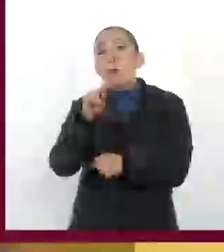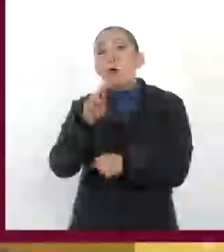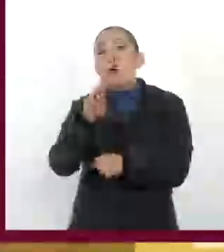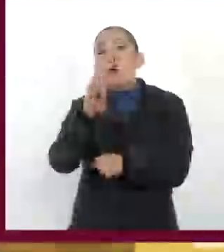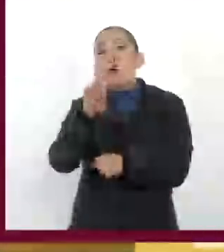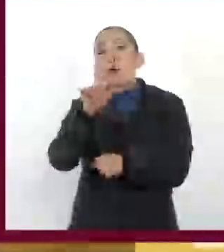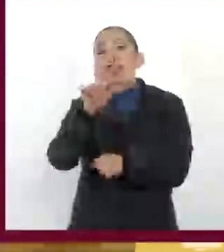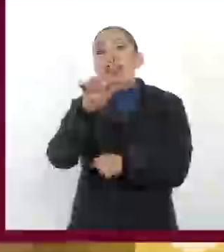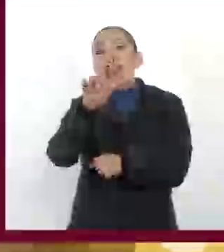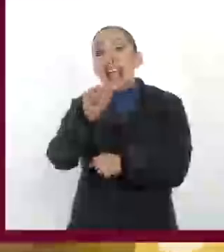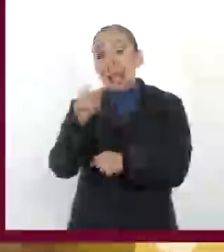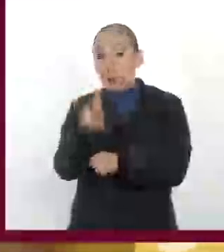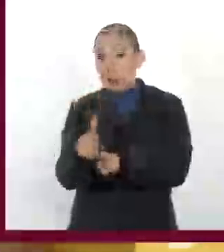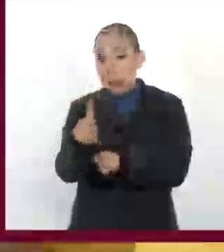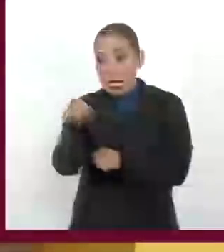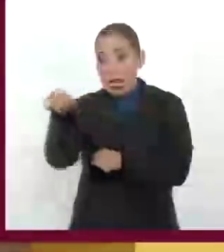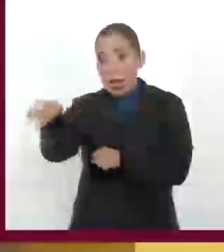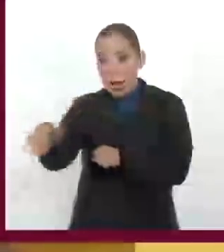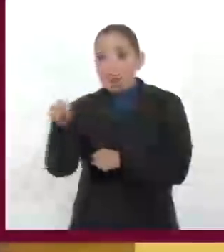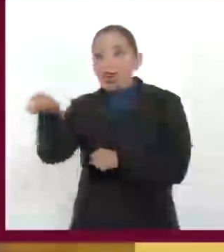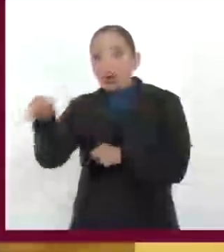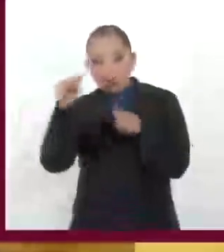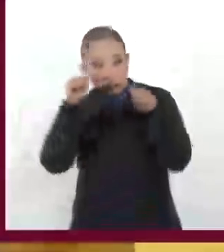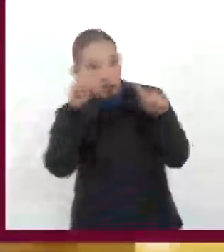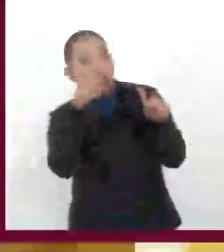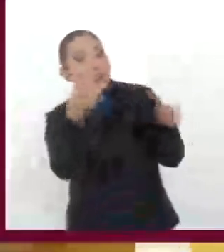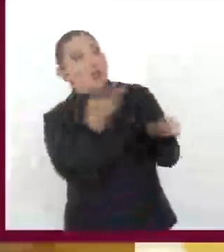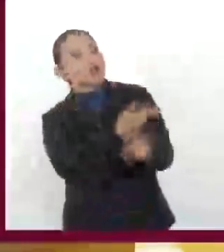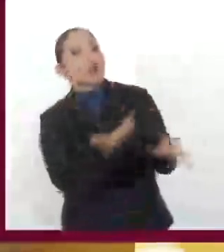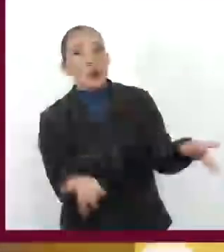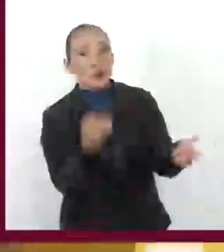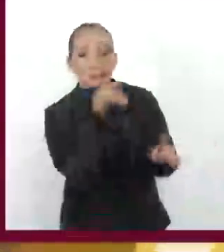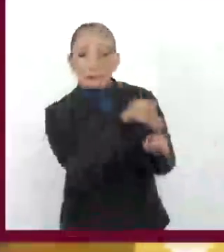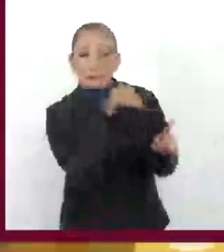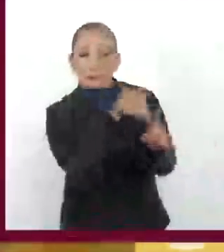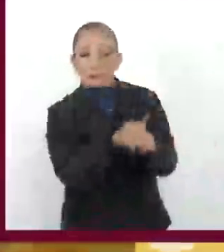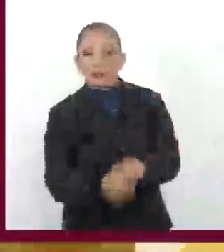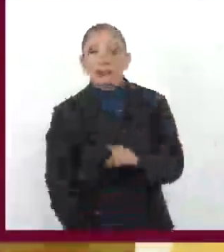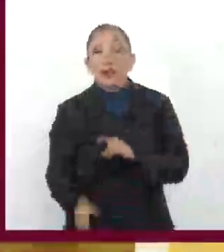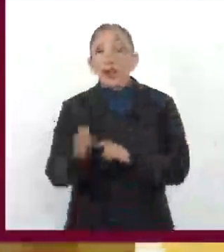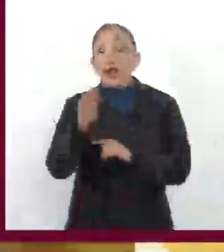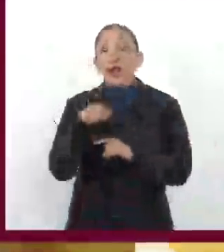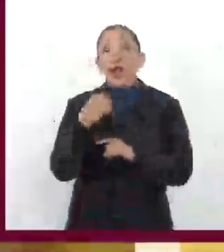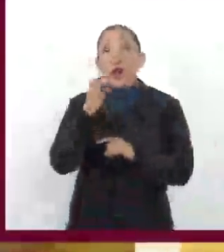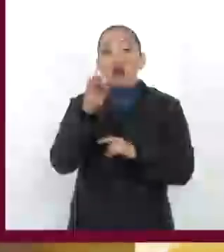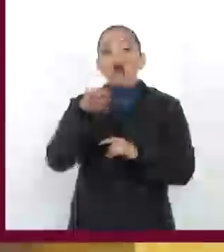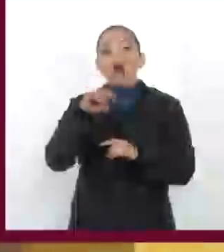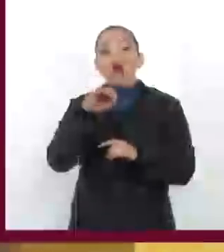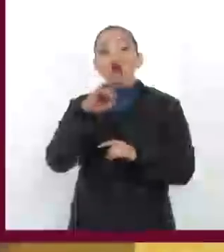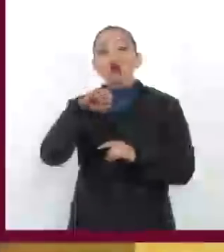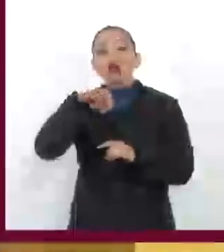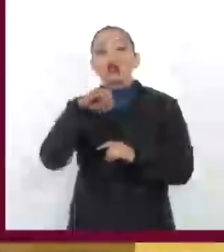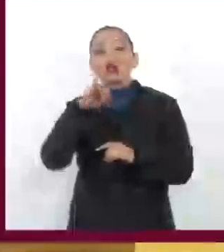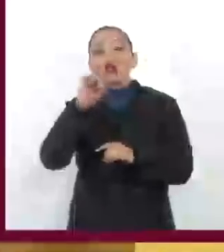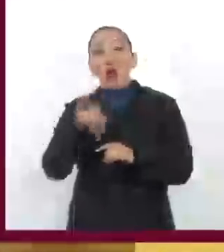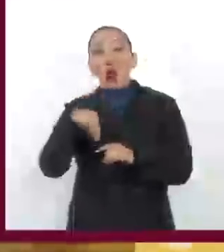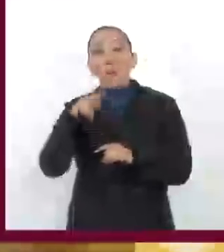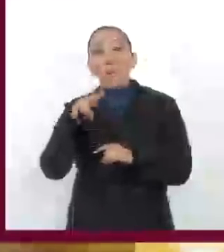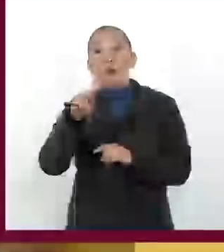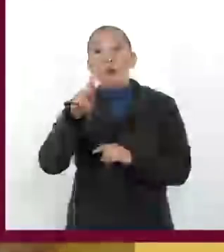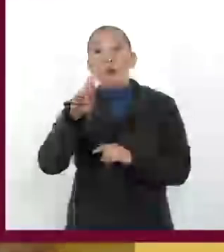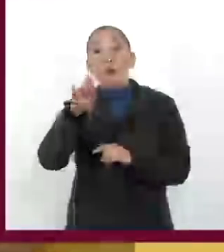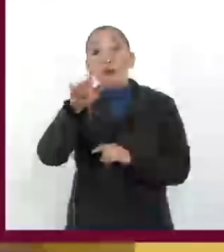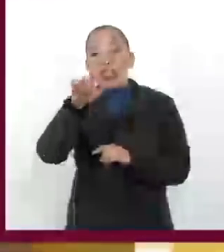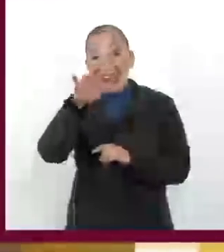de vigilar el desempeño de los servidores públicos de este país. La Función Pública les dará el seguimiento y